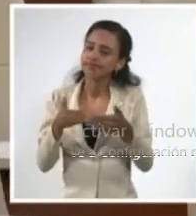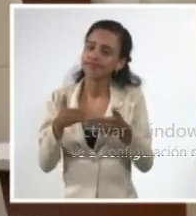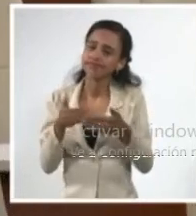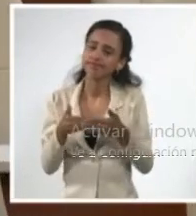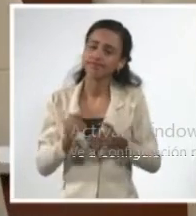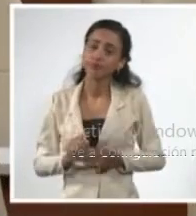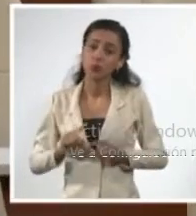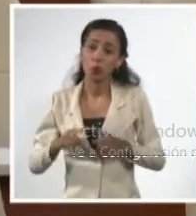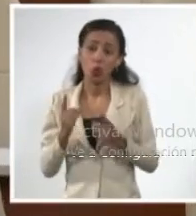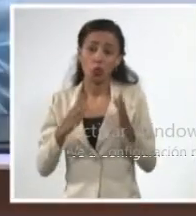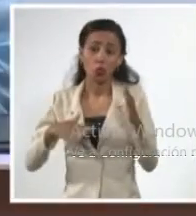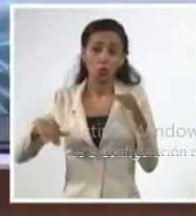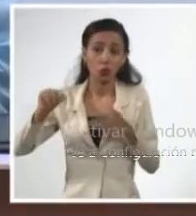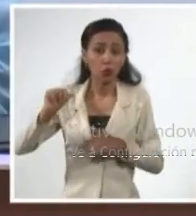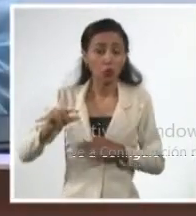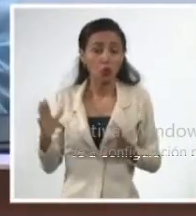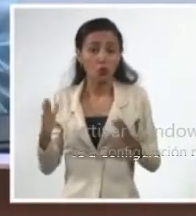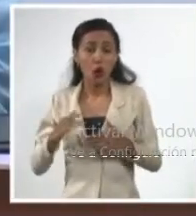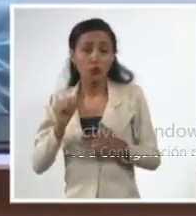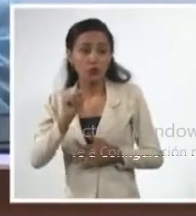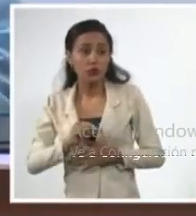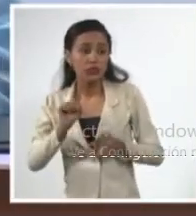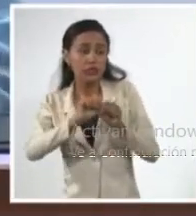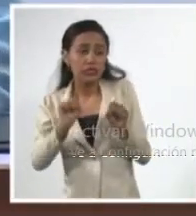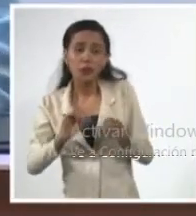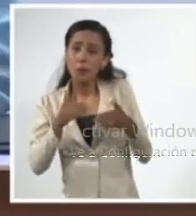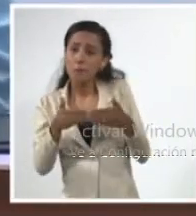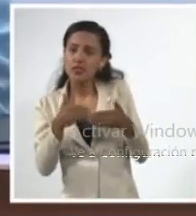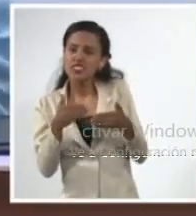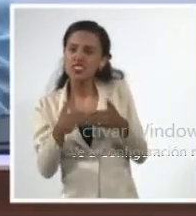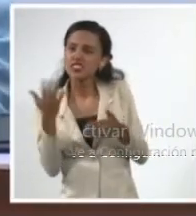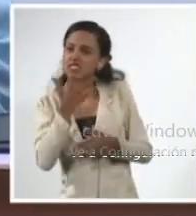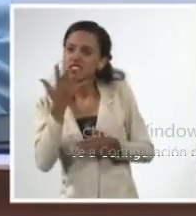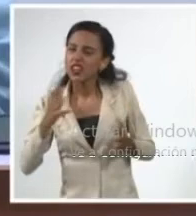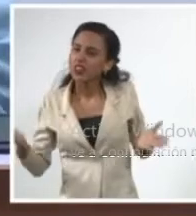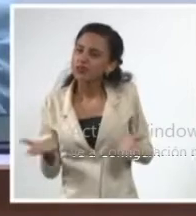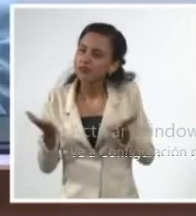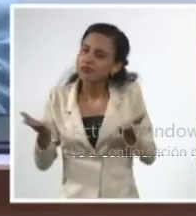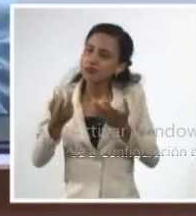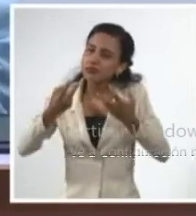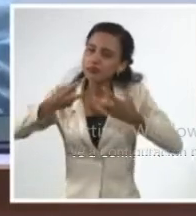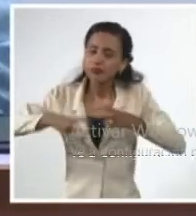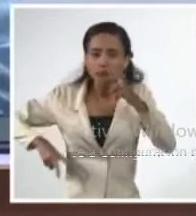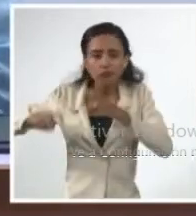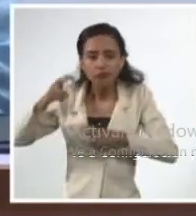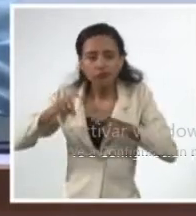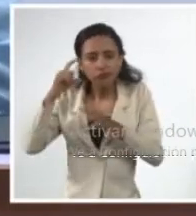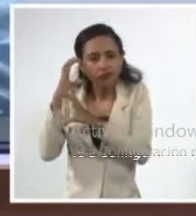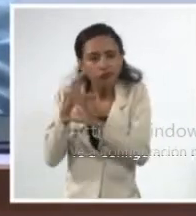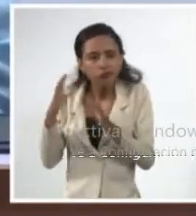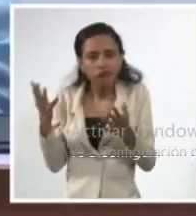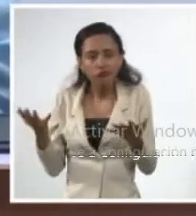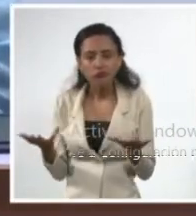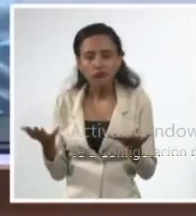si no hay doctores, si no hay una masa crítica de doctores en un sistema empresarial, ¿quién va a propiciar la investigación científica?